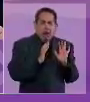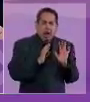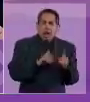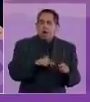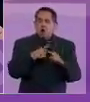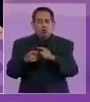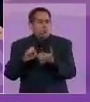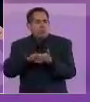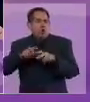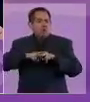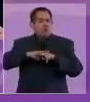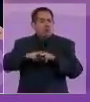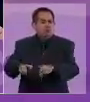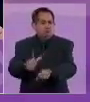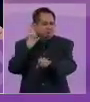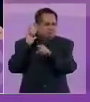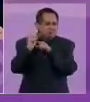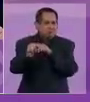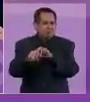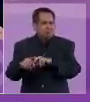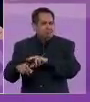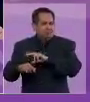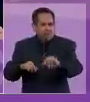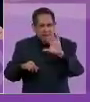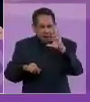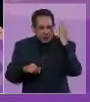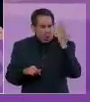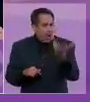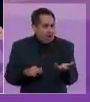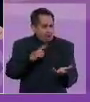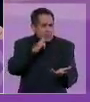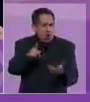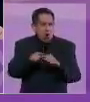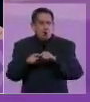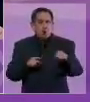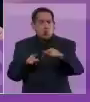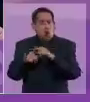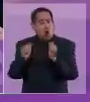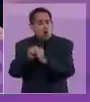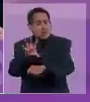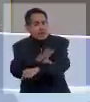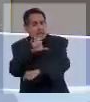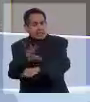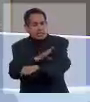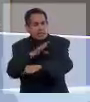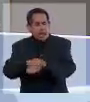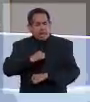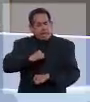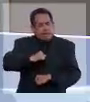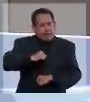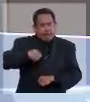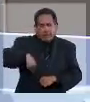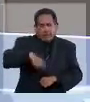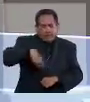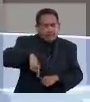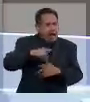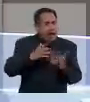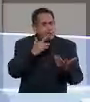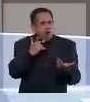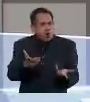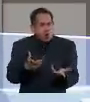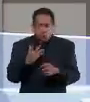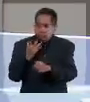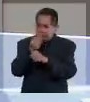tren rápido del sureste al norte del país en base a la energía eléctrica, para construir evidentemente